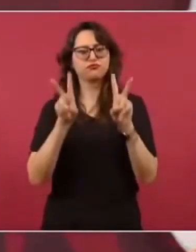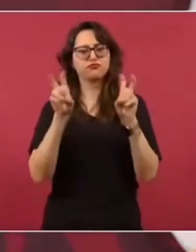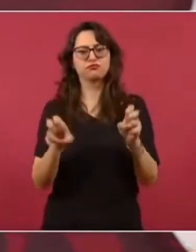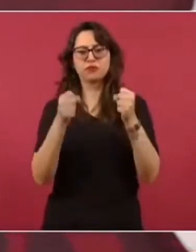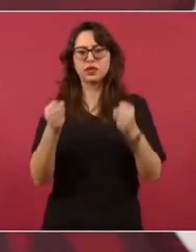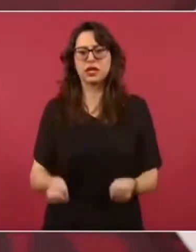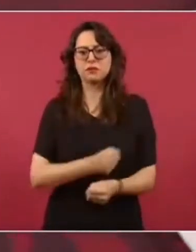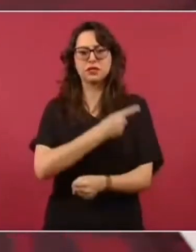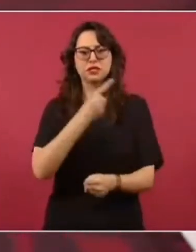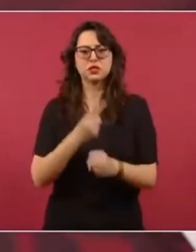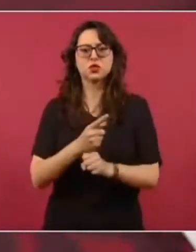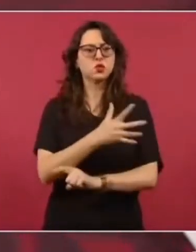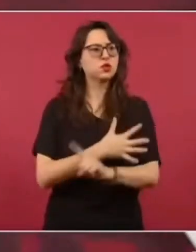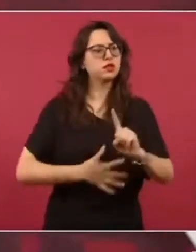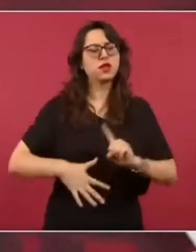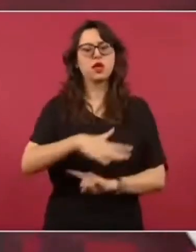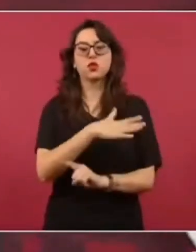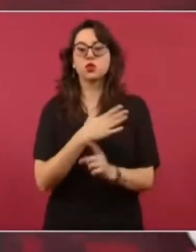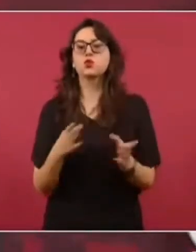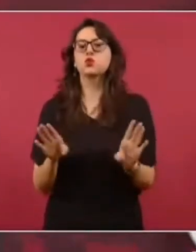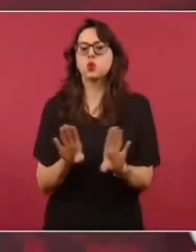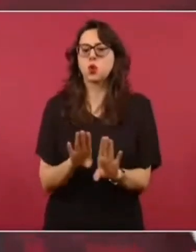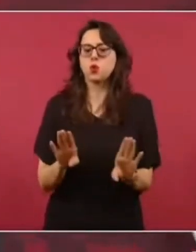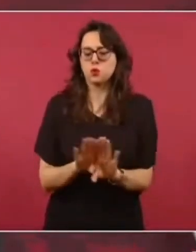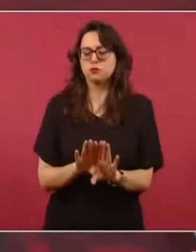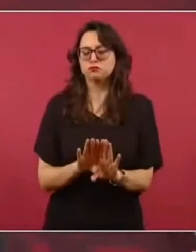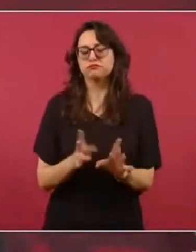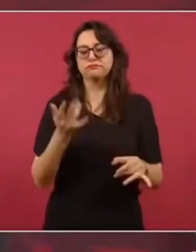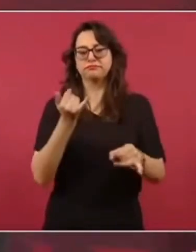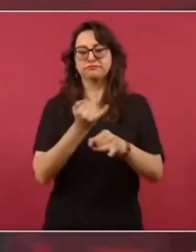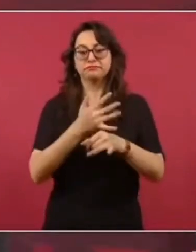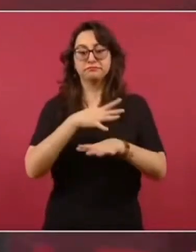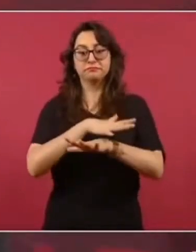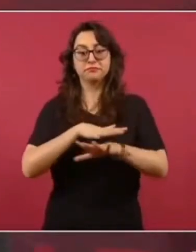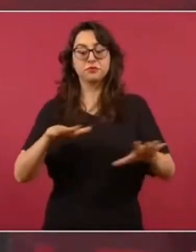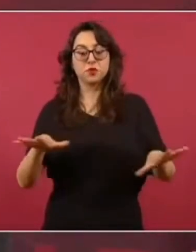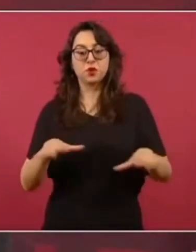Les adelanto, como los